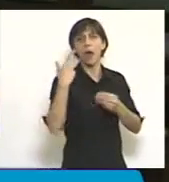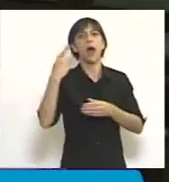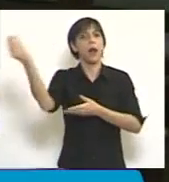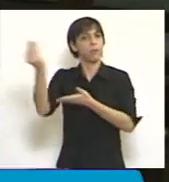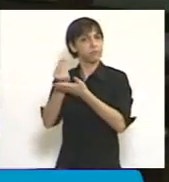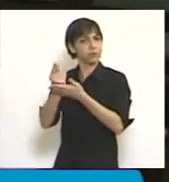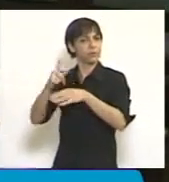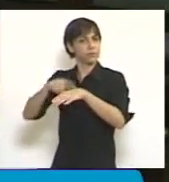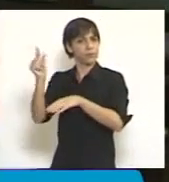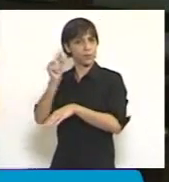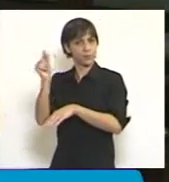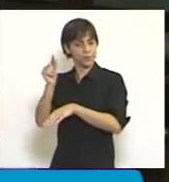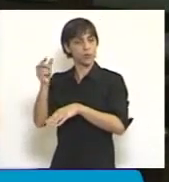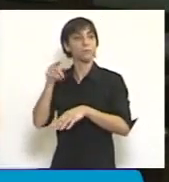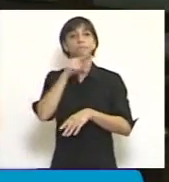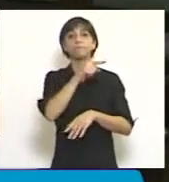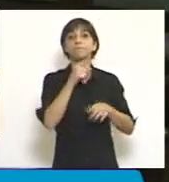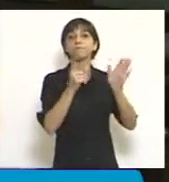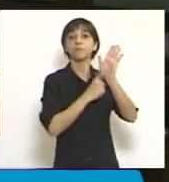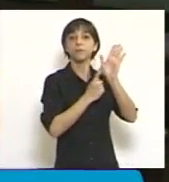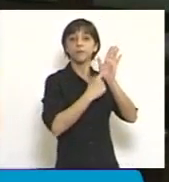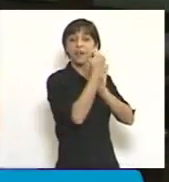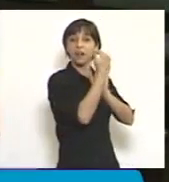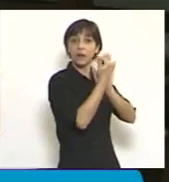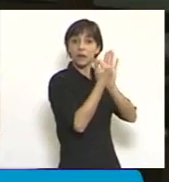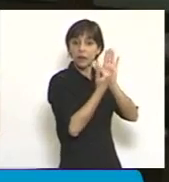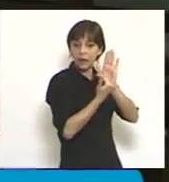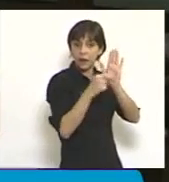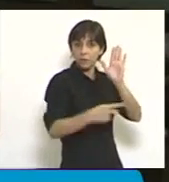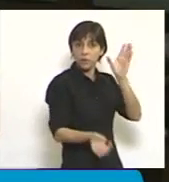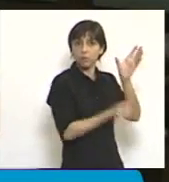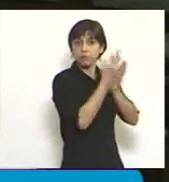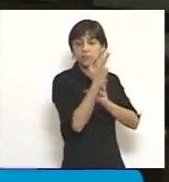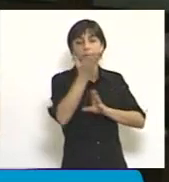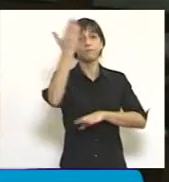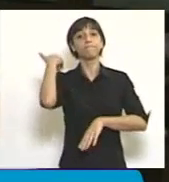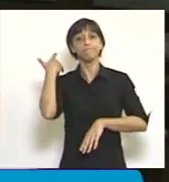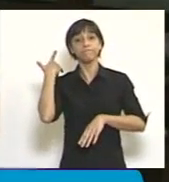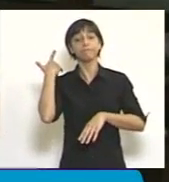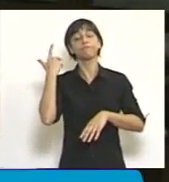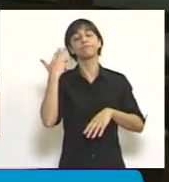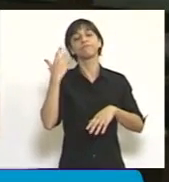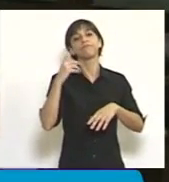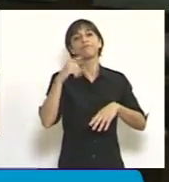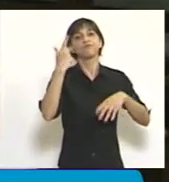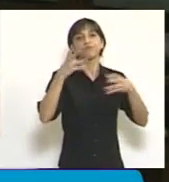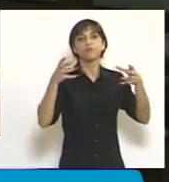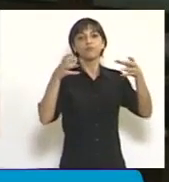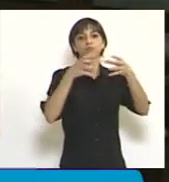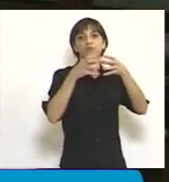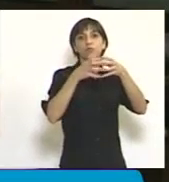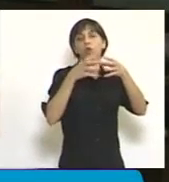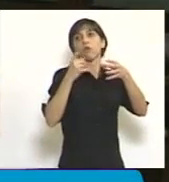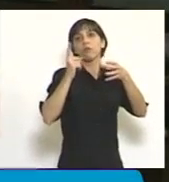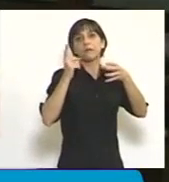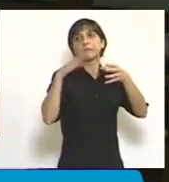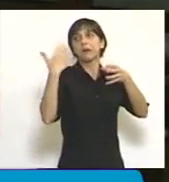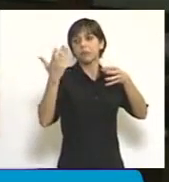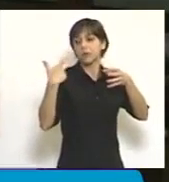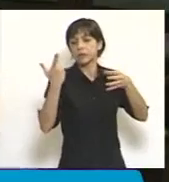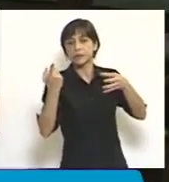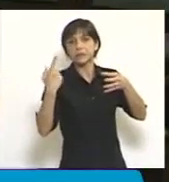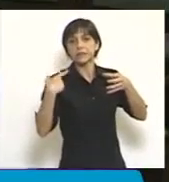subrogantes. A raíz de esta atribución que le confirió la ley, el Consejo de la Magistratura dictó un reglamento